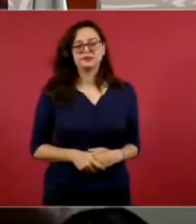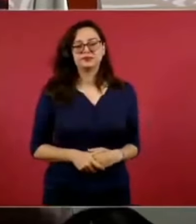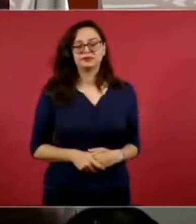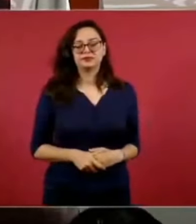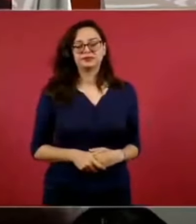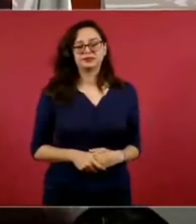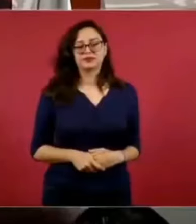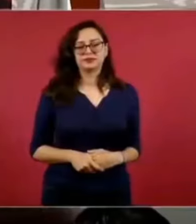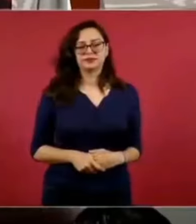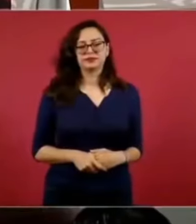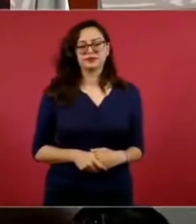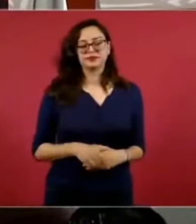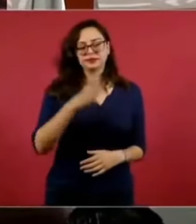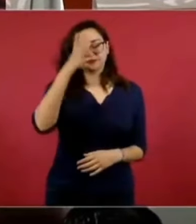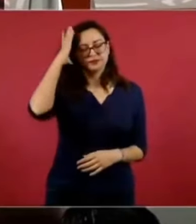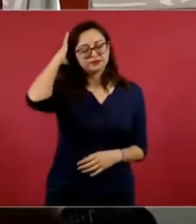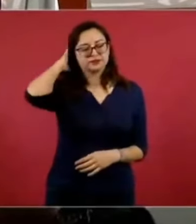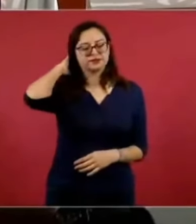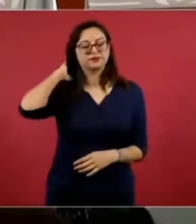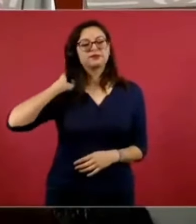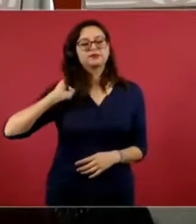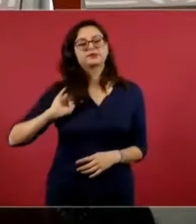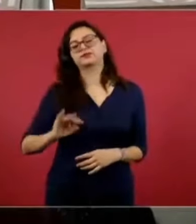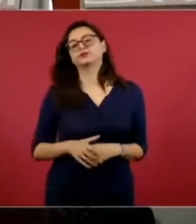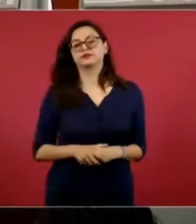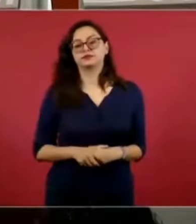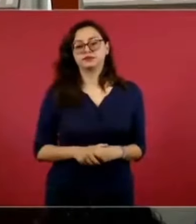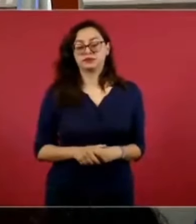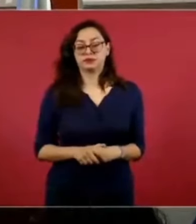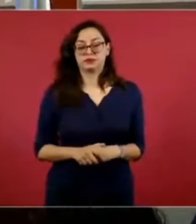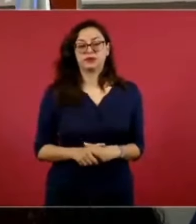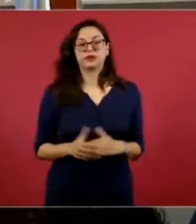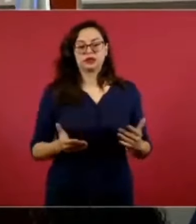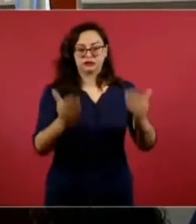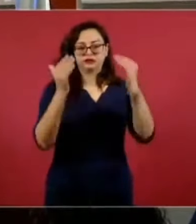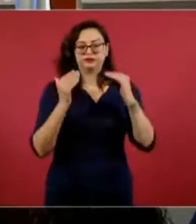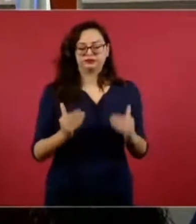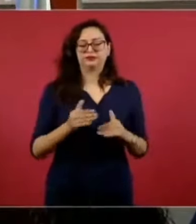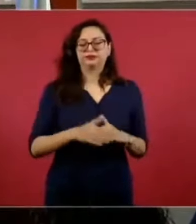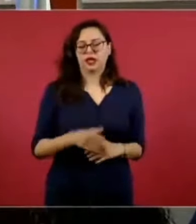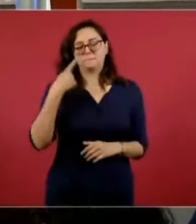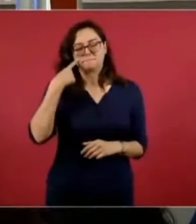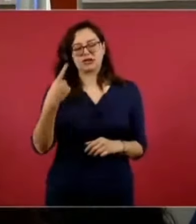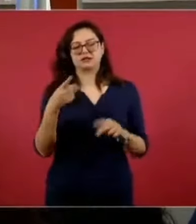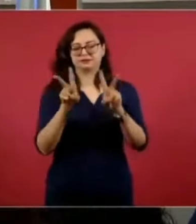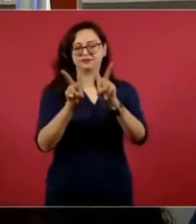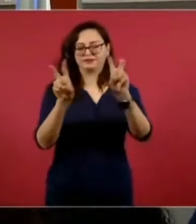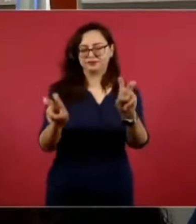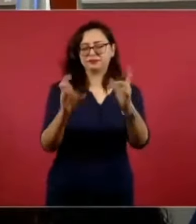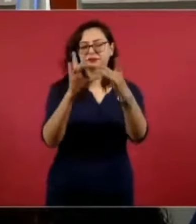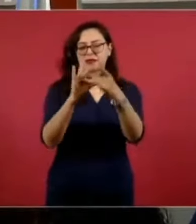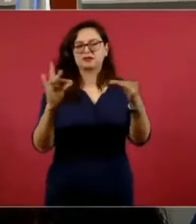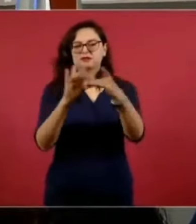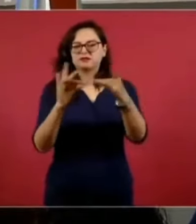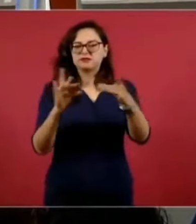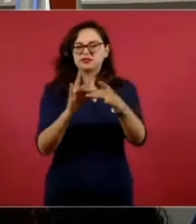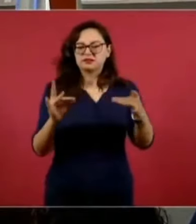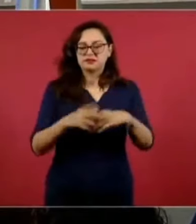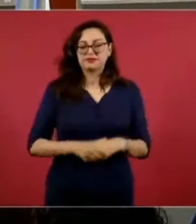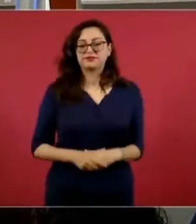prestan la famosa cláusula de gobernabilidad adelante primero que nada conocer que